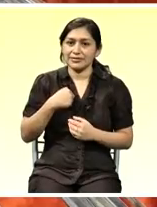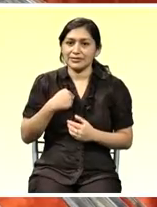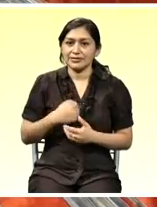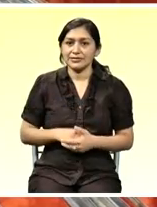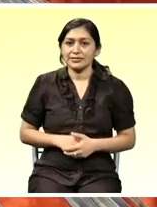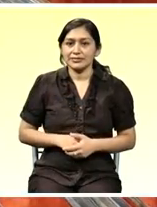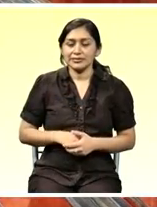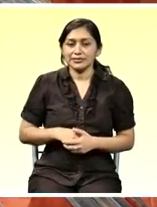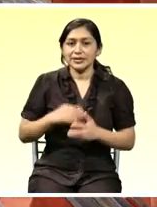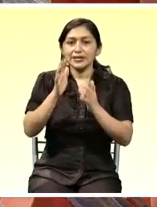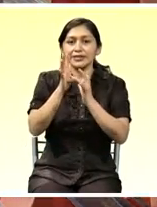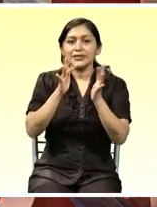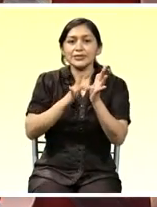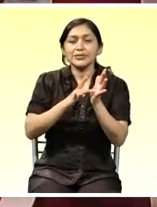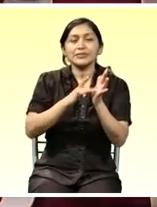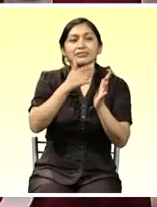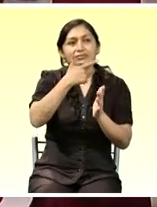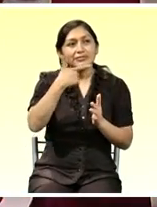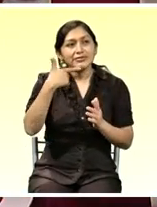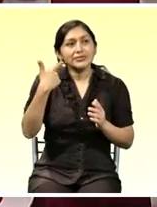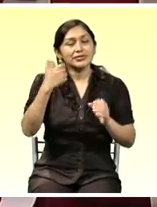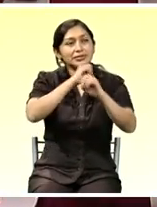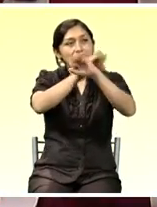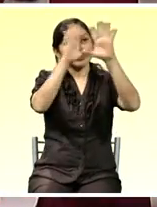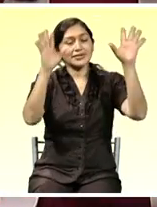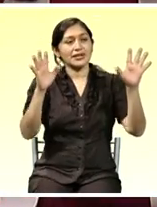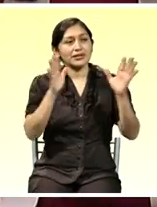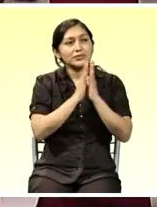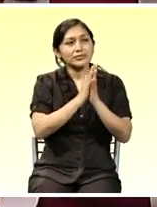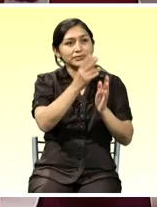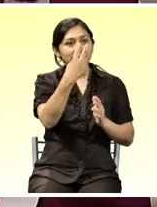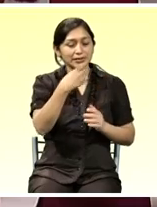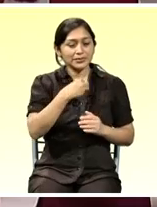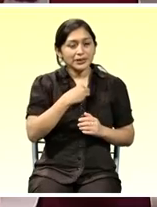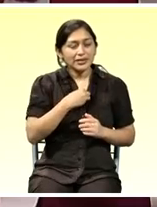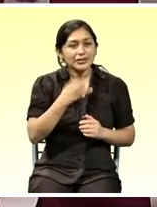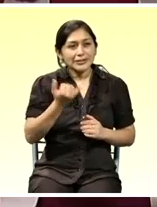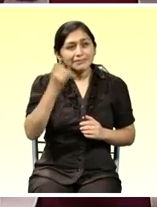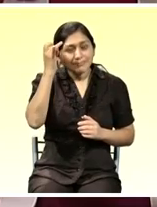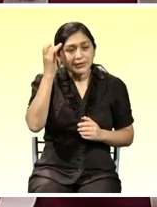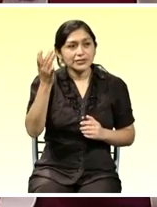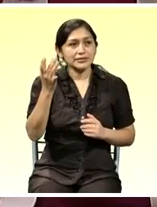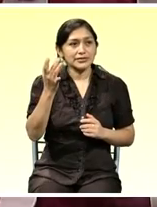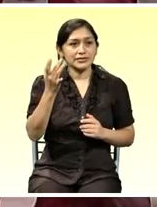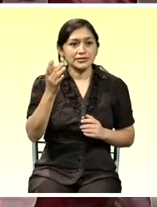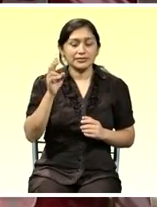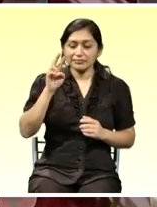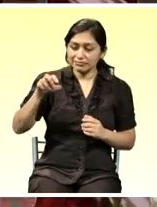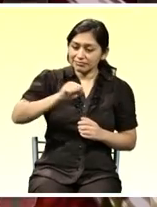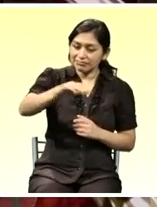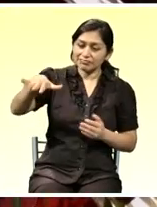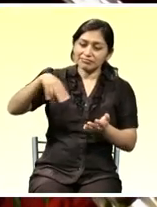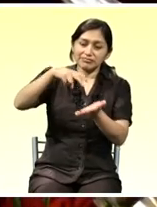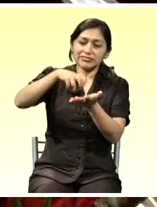Dulcísimo Señor del milagro, perdona mis pecados y libra por tu misericordia a